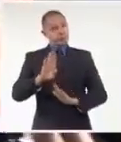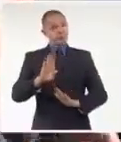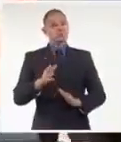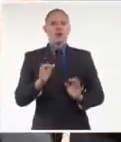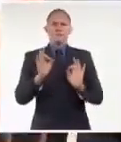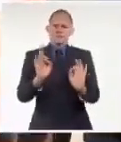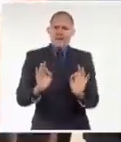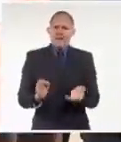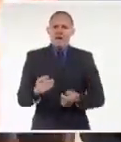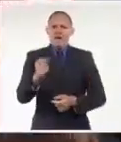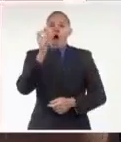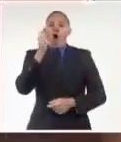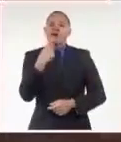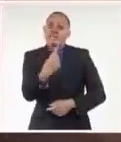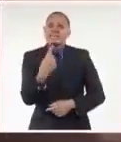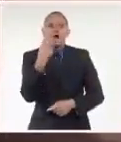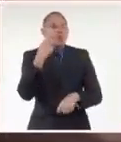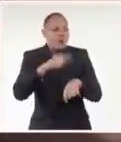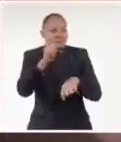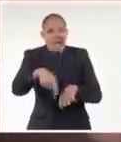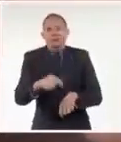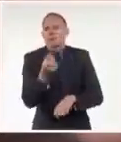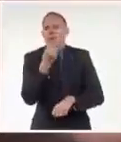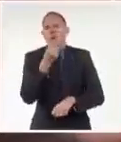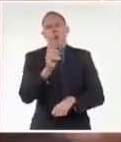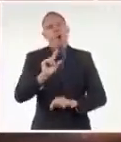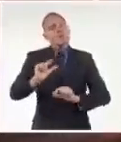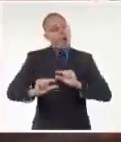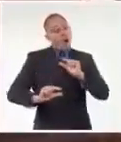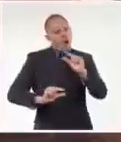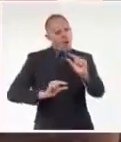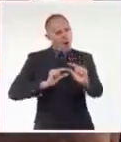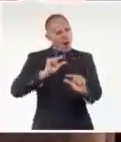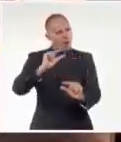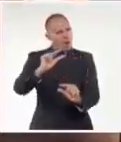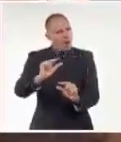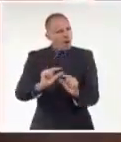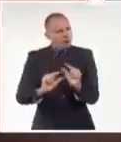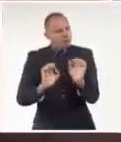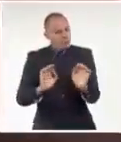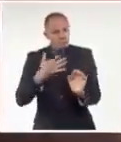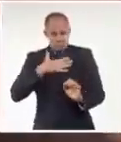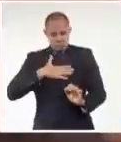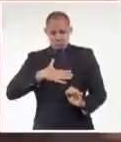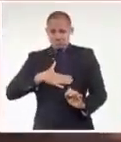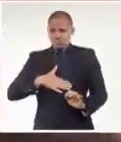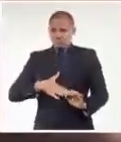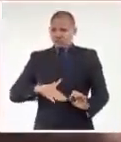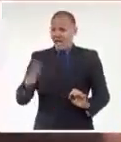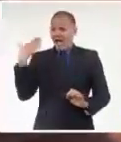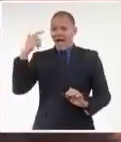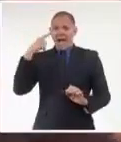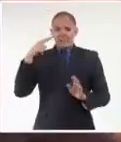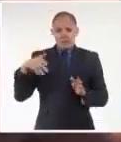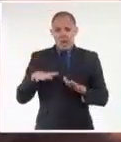puede ser claro, al momento. Claro, ya mucho no lo poquito a poquito. Yo digo, tranquilo, mira, no teníamos cera, ya tenemos cera.